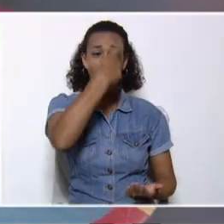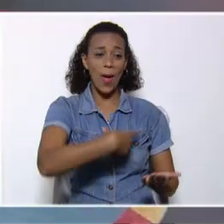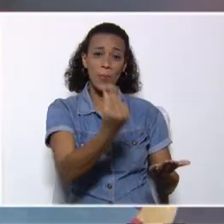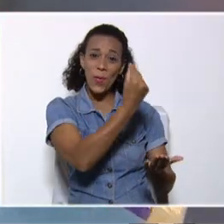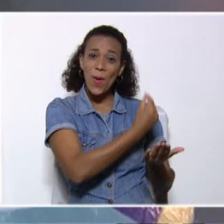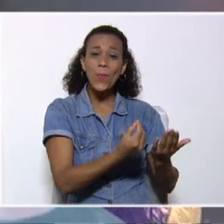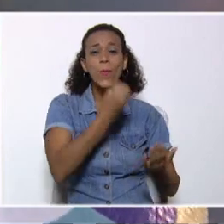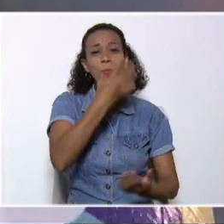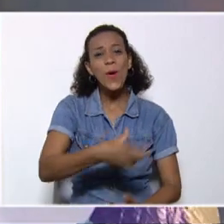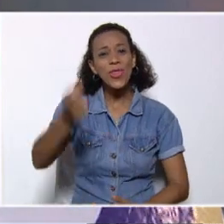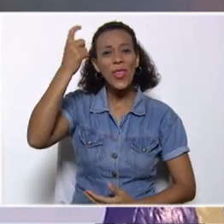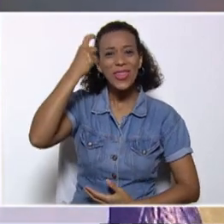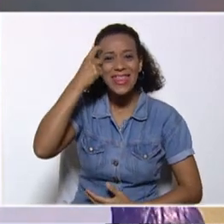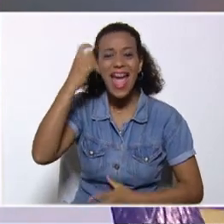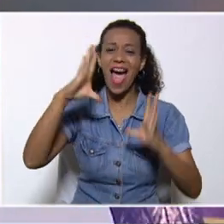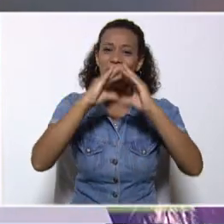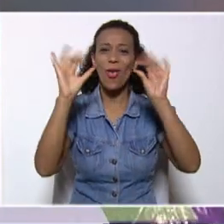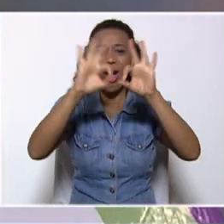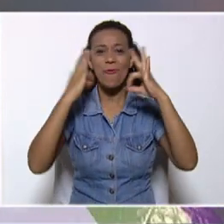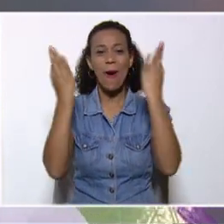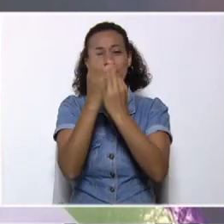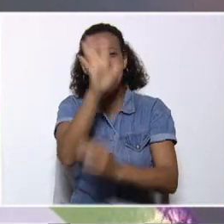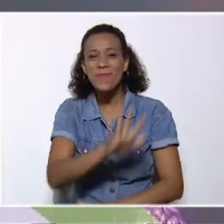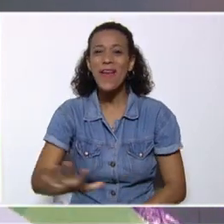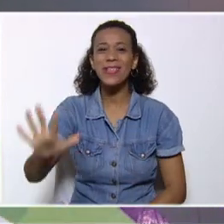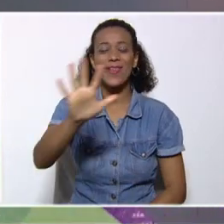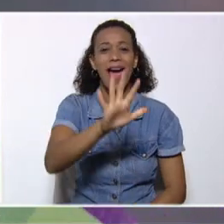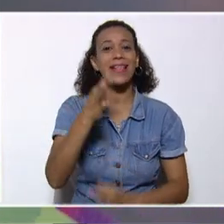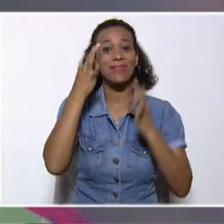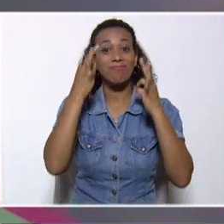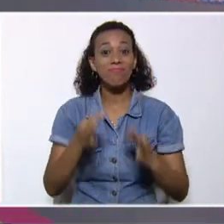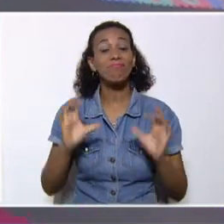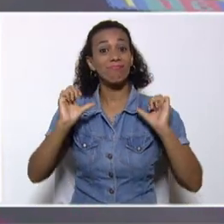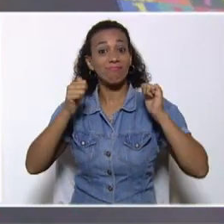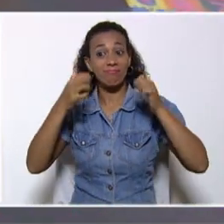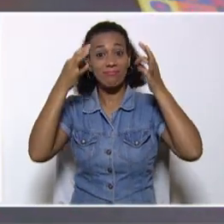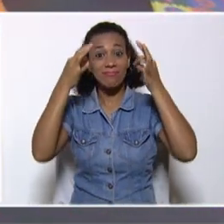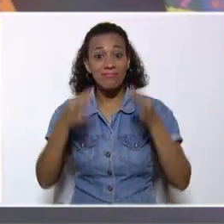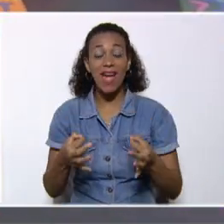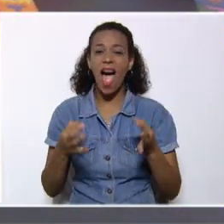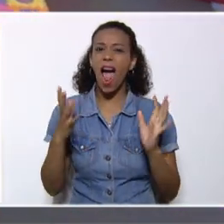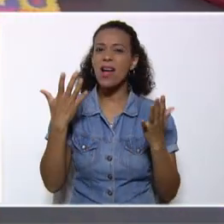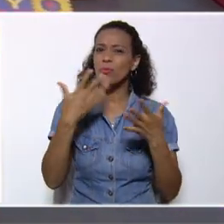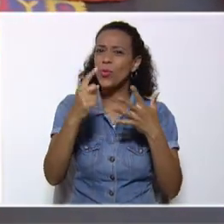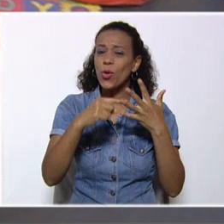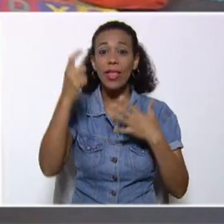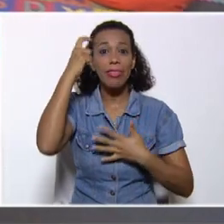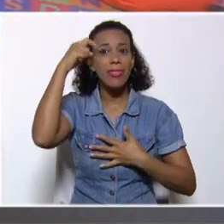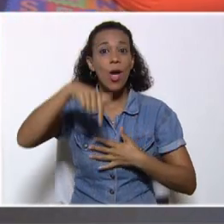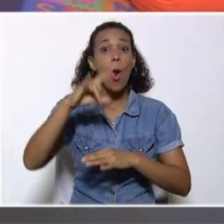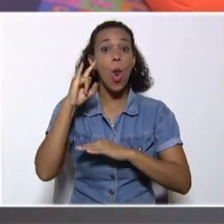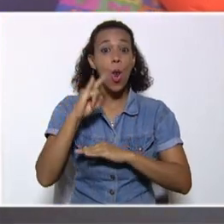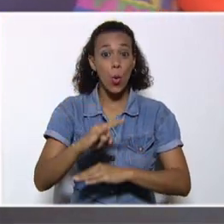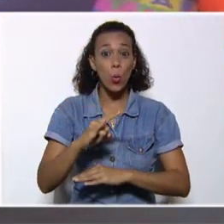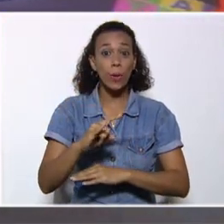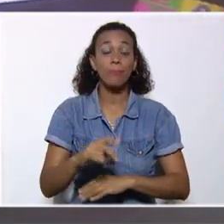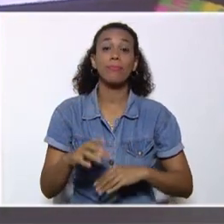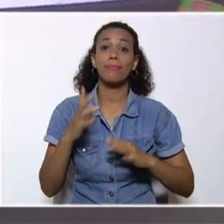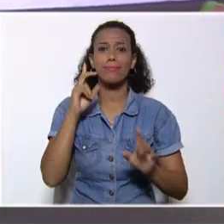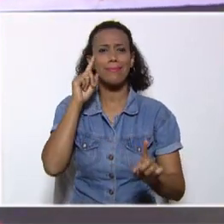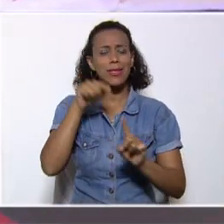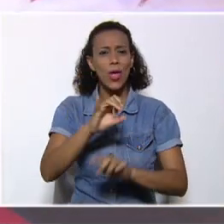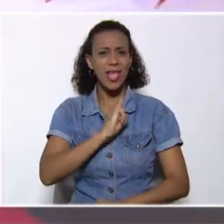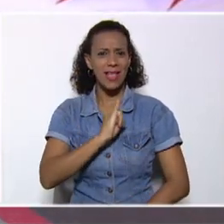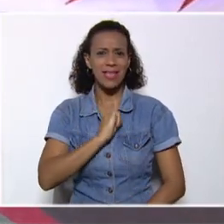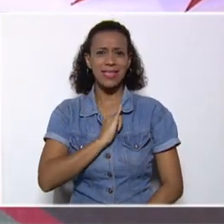¡Dibújame! Muy buenos días, familia venezolana. Vamos a entrar en materia del día de hoy, lunes de